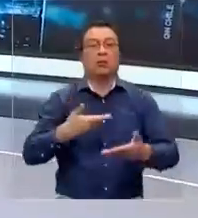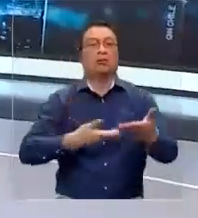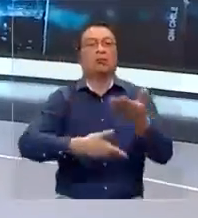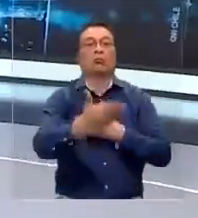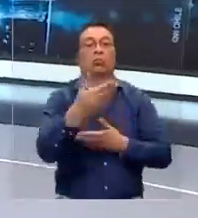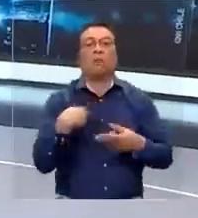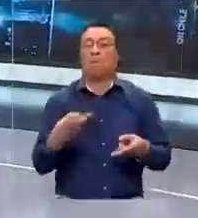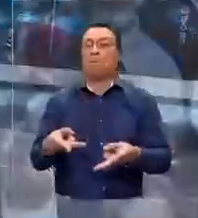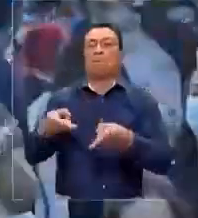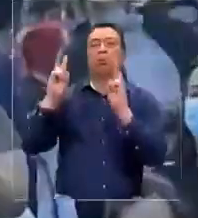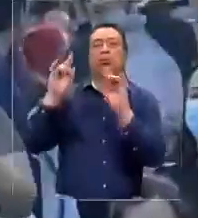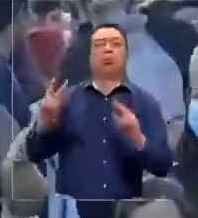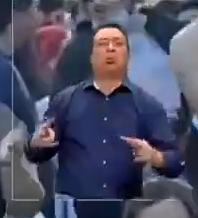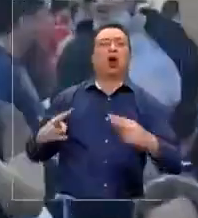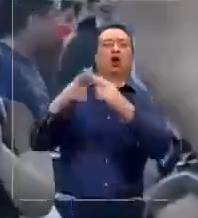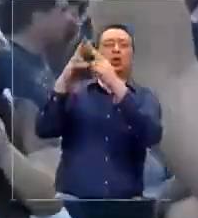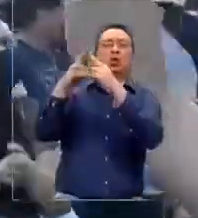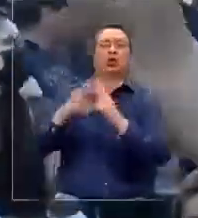poder.